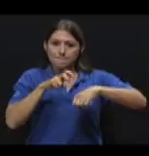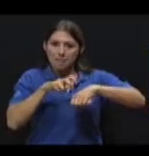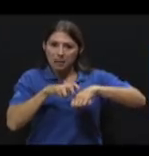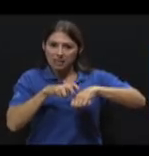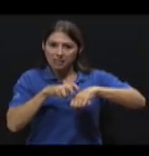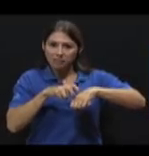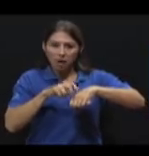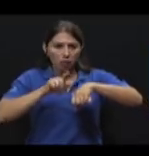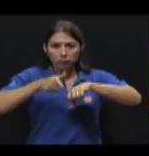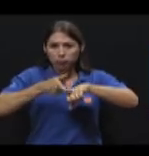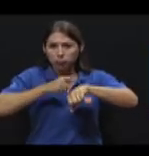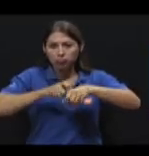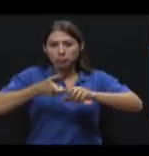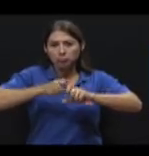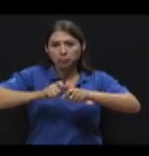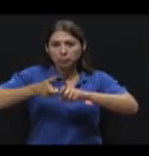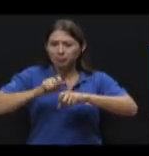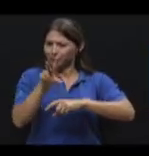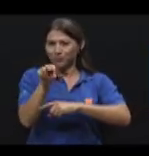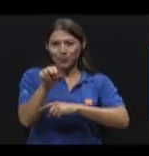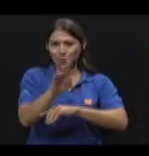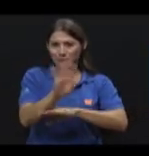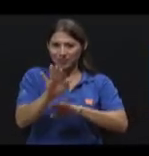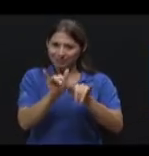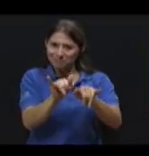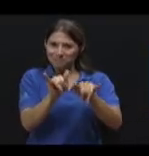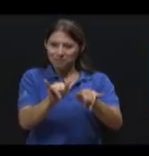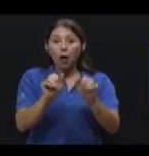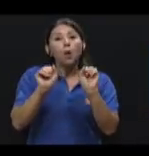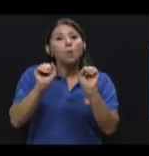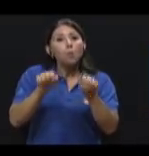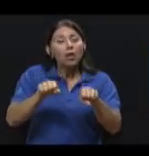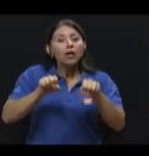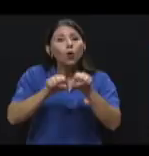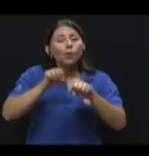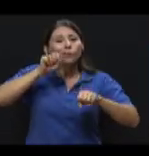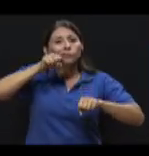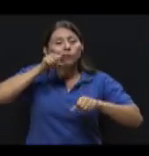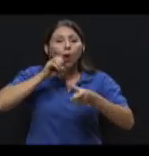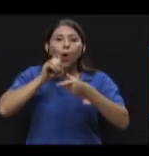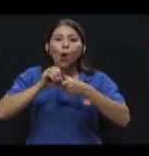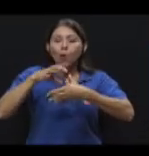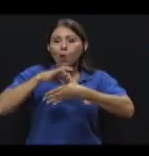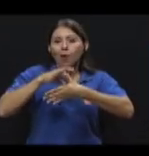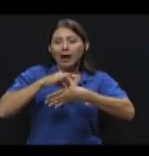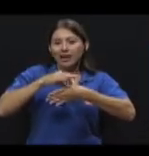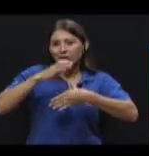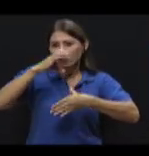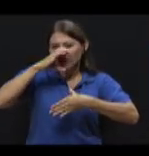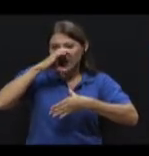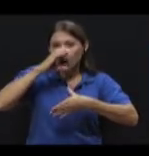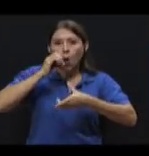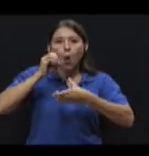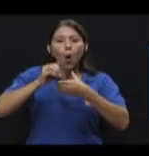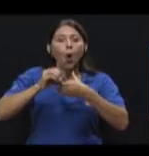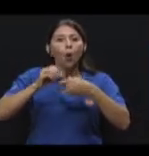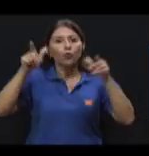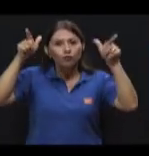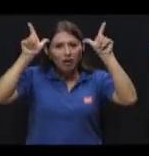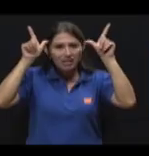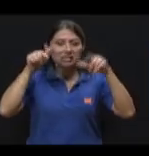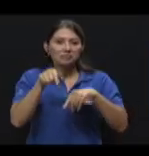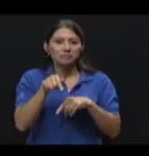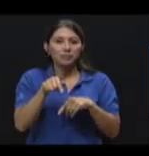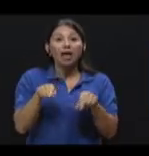cáscaras lo puede cocinar con pechuga de pollo o cortes Bajos en grasa de res o cerdo complemente con